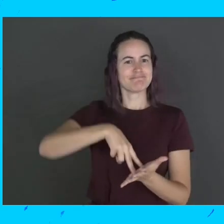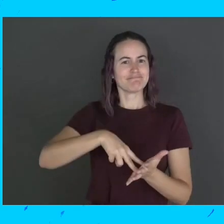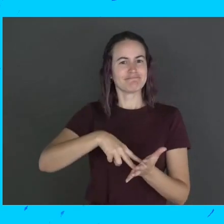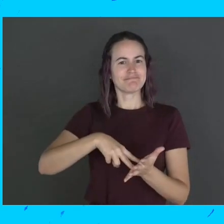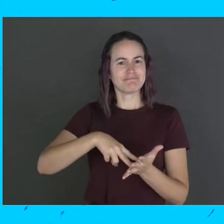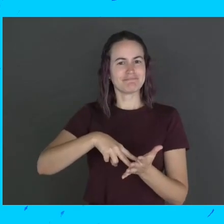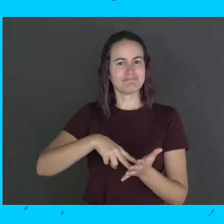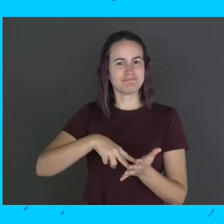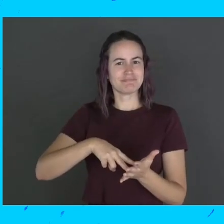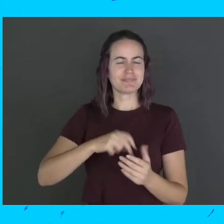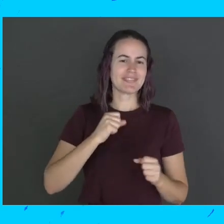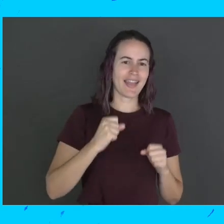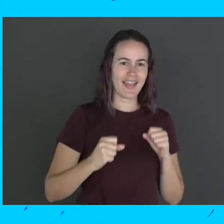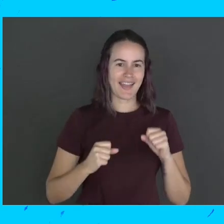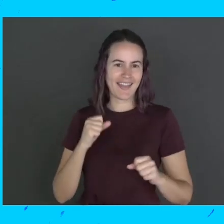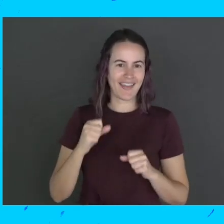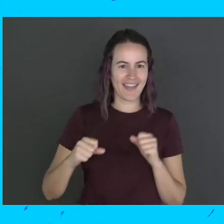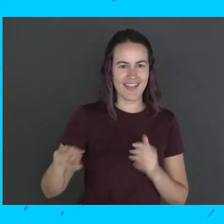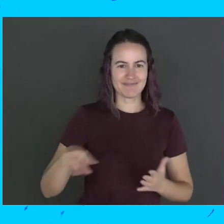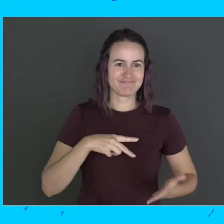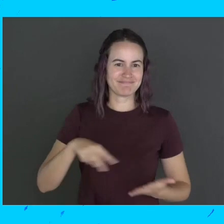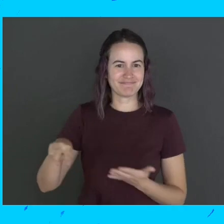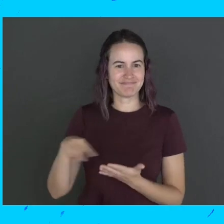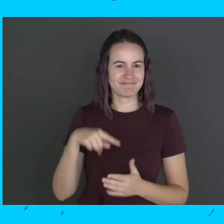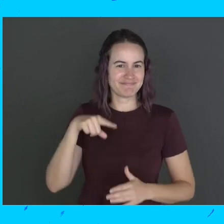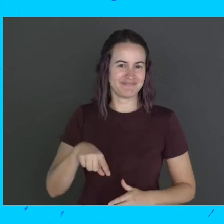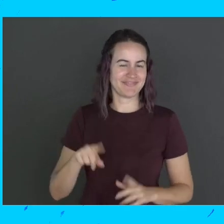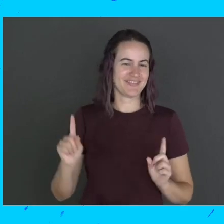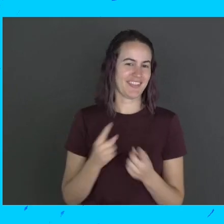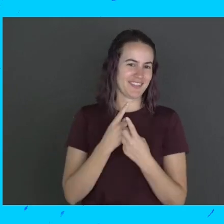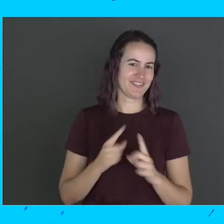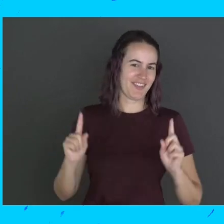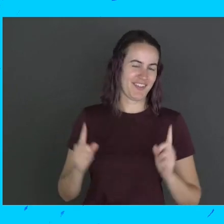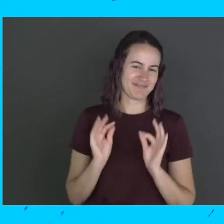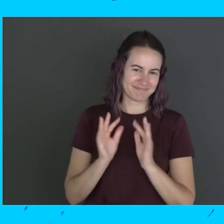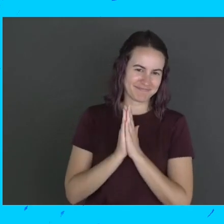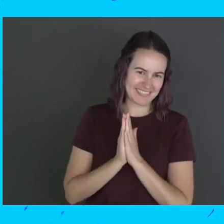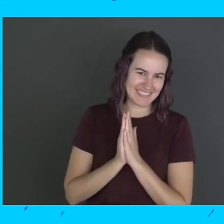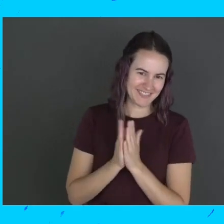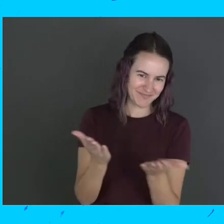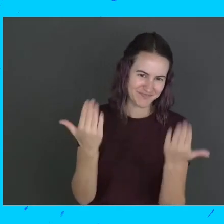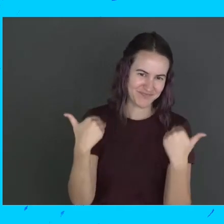cuando dijo que sea la luz. Muchas gracias.